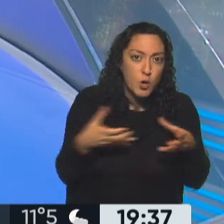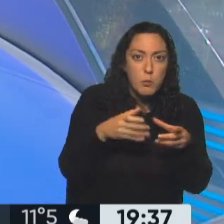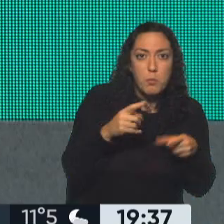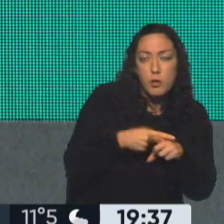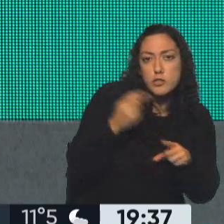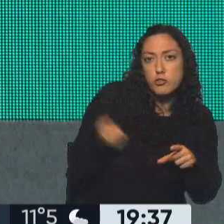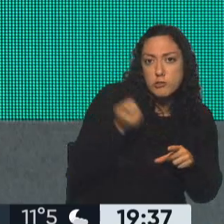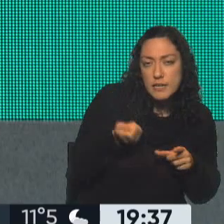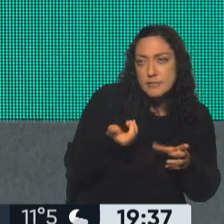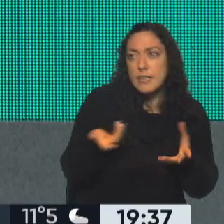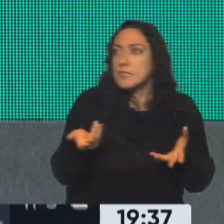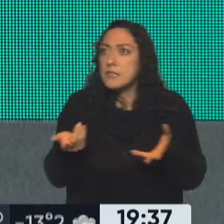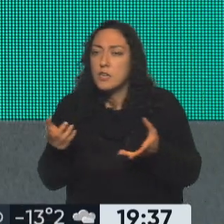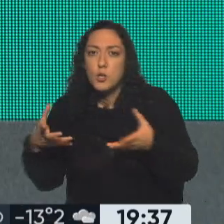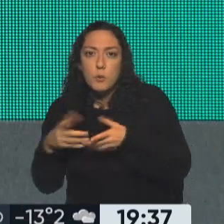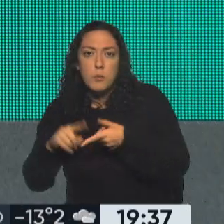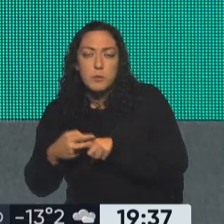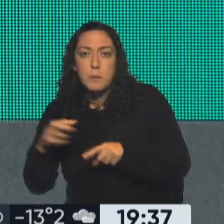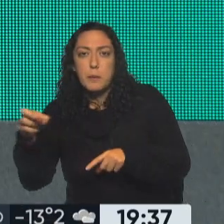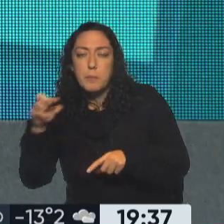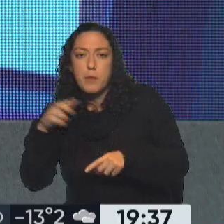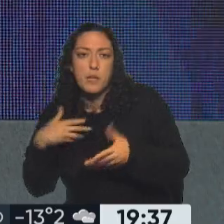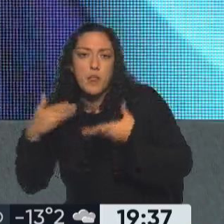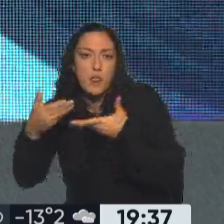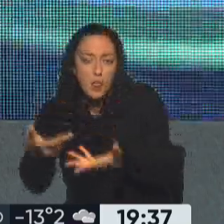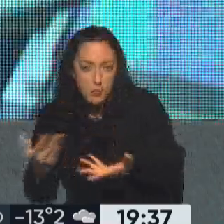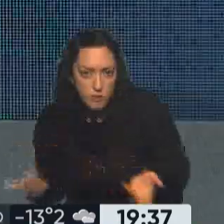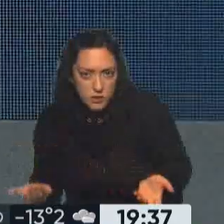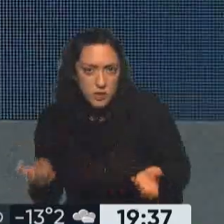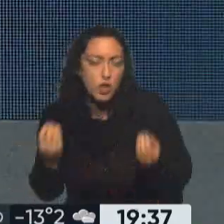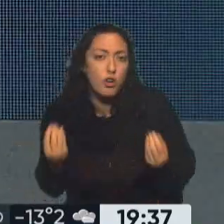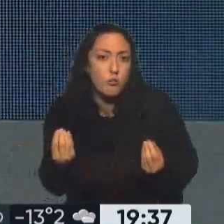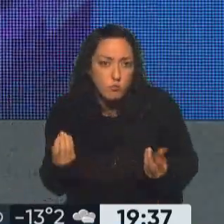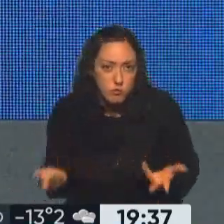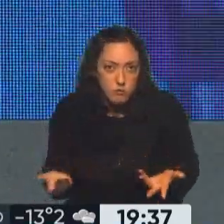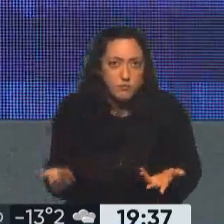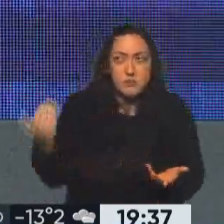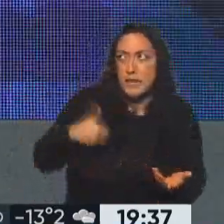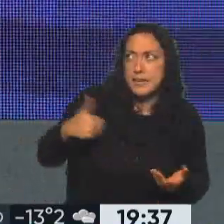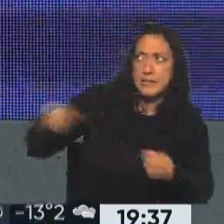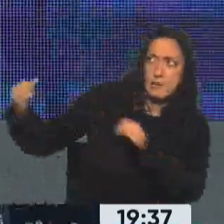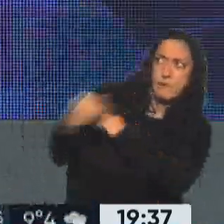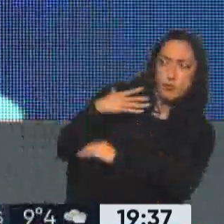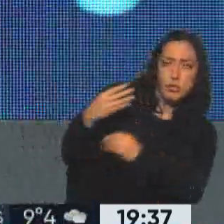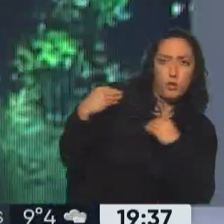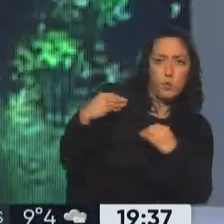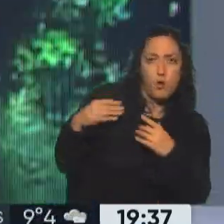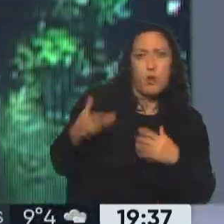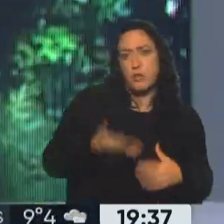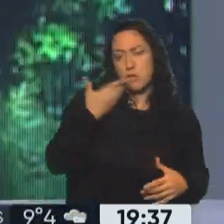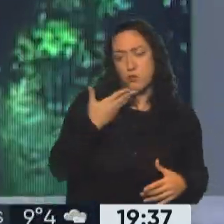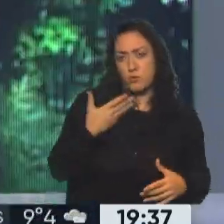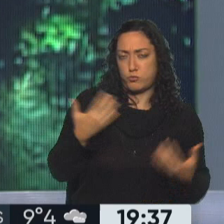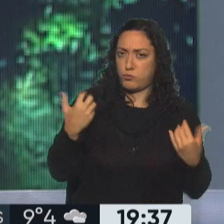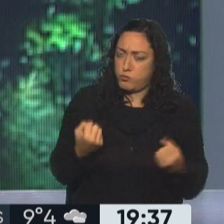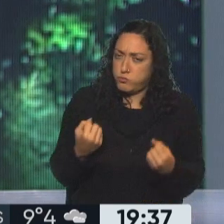¿Qué le ofrece el PP, incluso la derecha del Vox? ¿Qué puede pasar en la Argentina con discursos tan extremos?